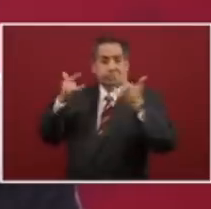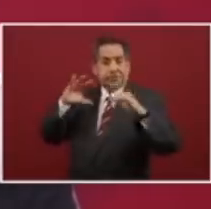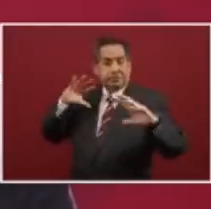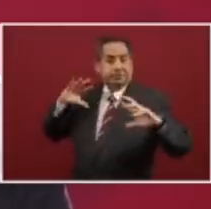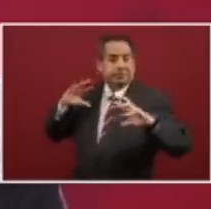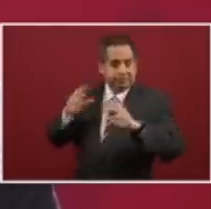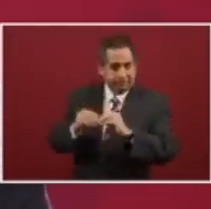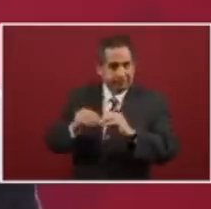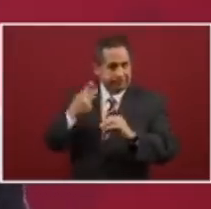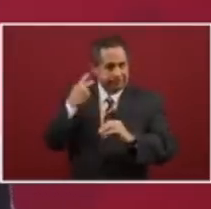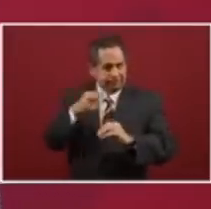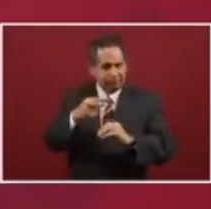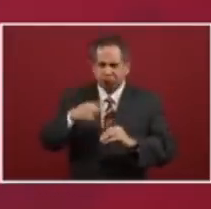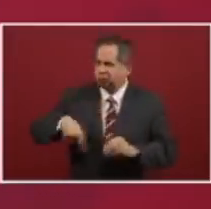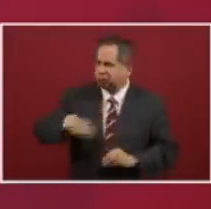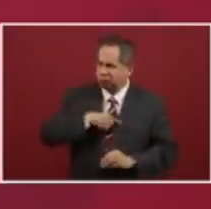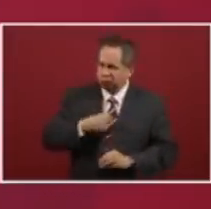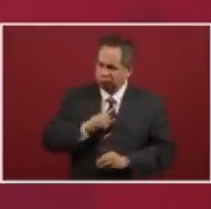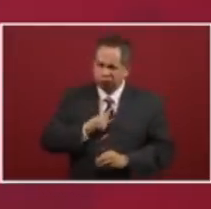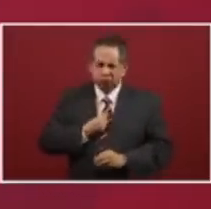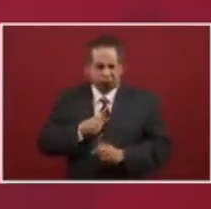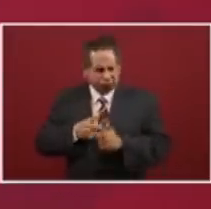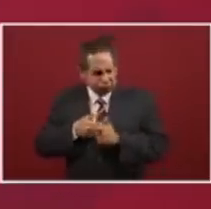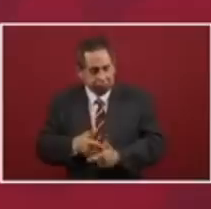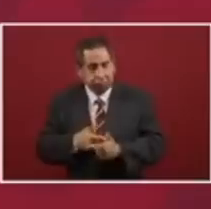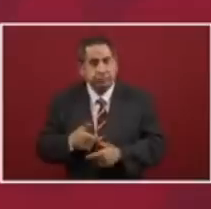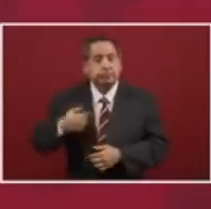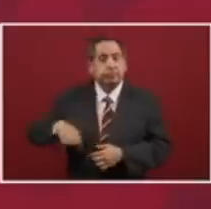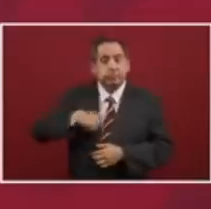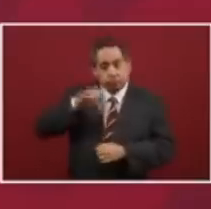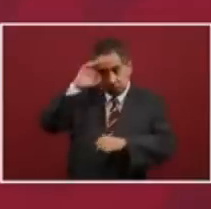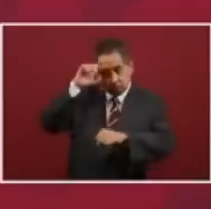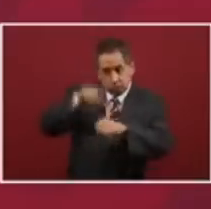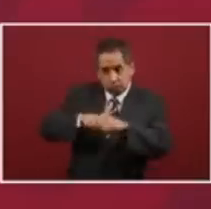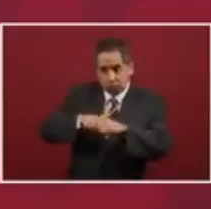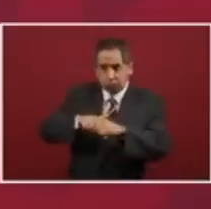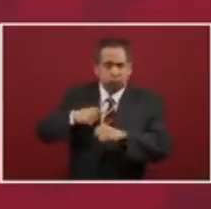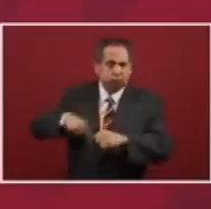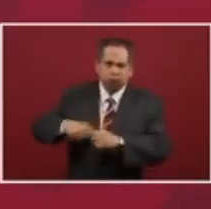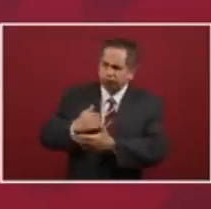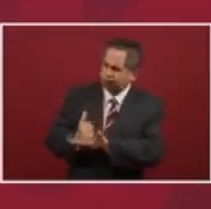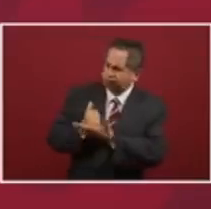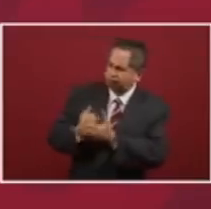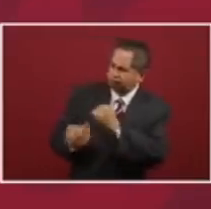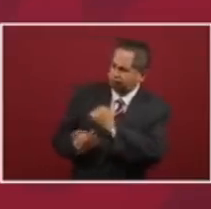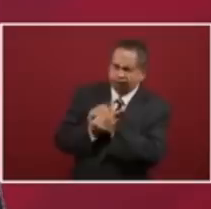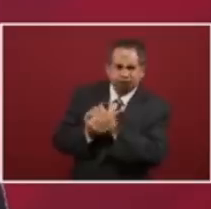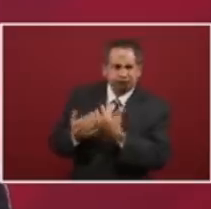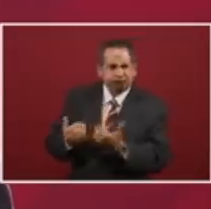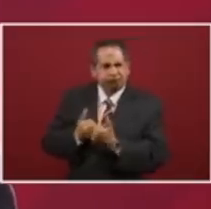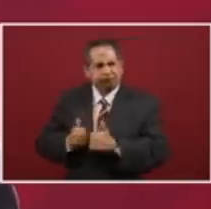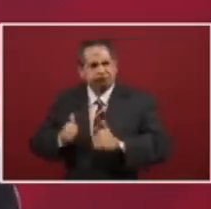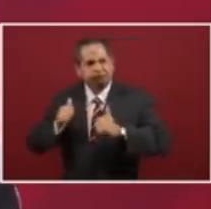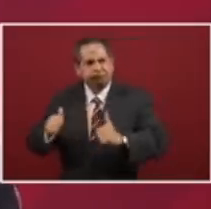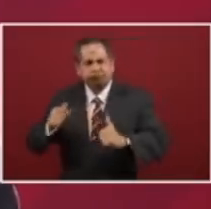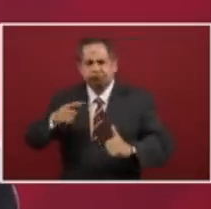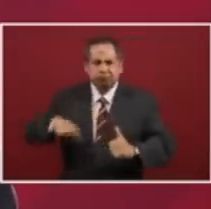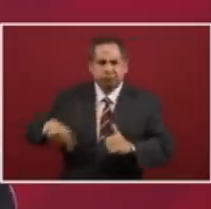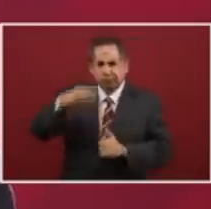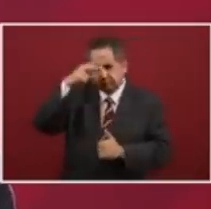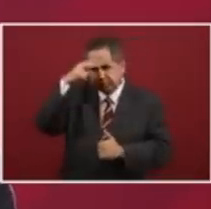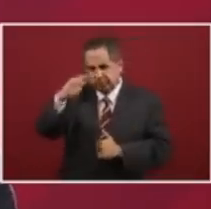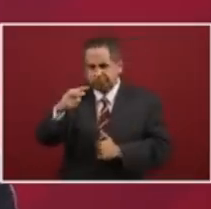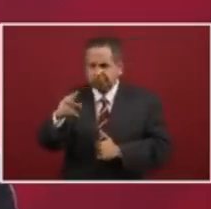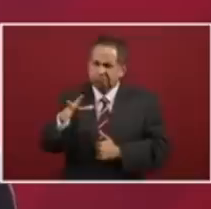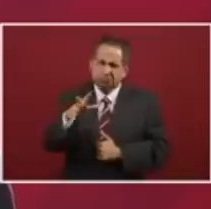digo nuestra cultura nos ha salvado el pueblo de méxico de su